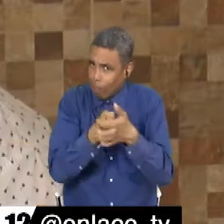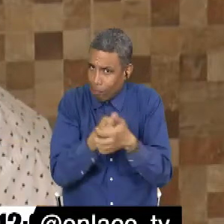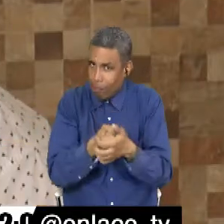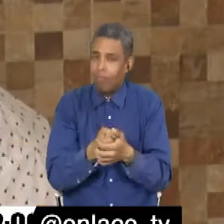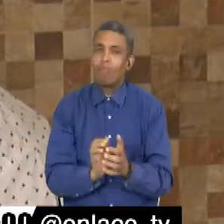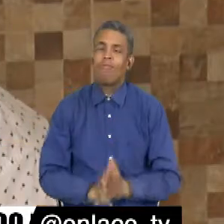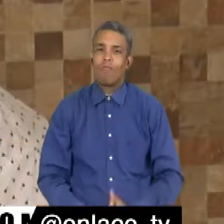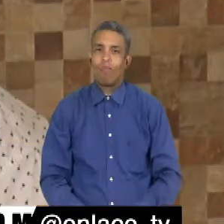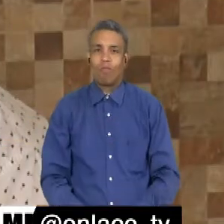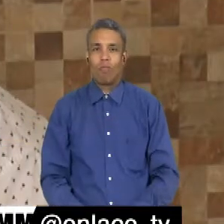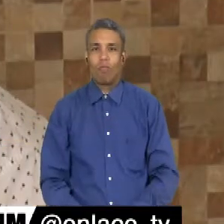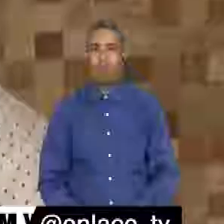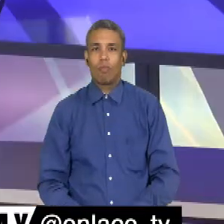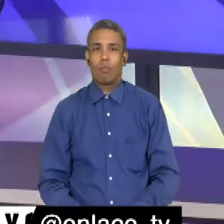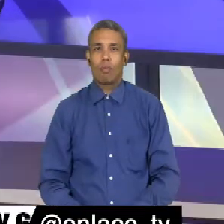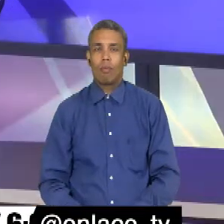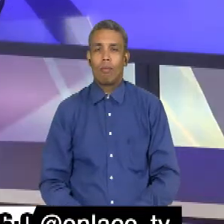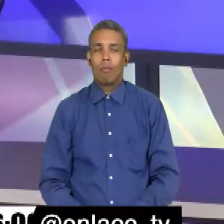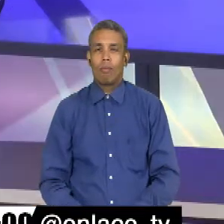Bermeja.